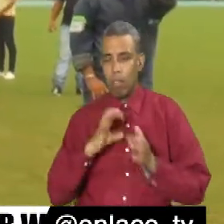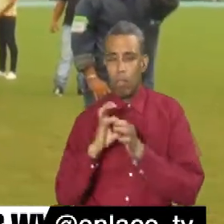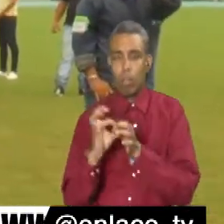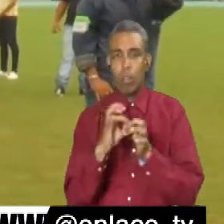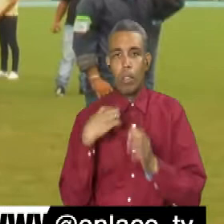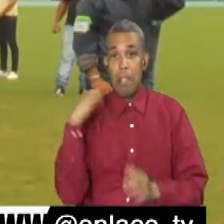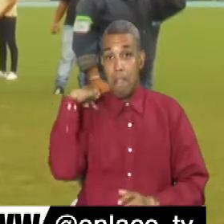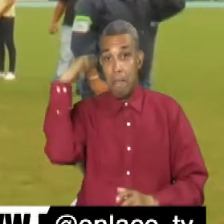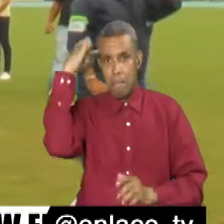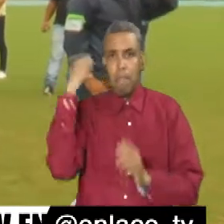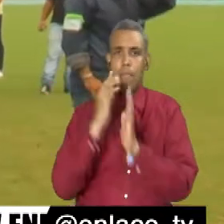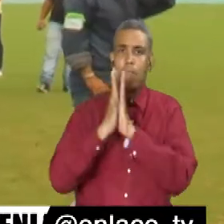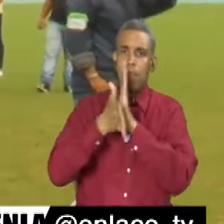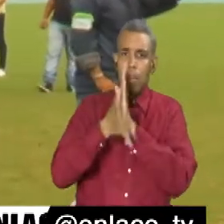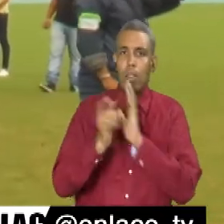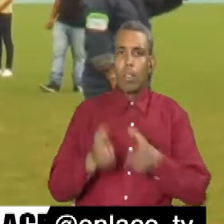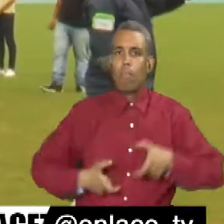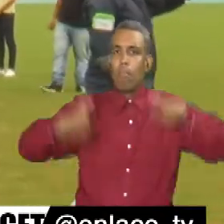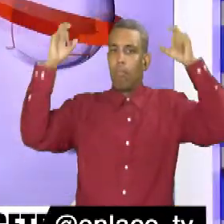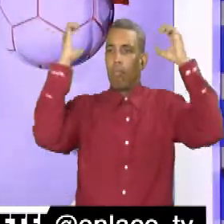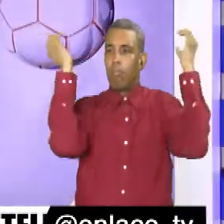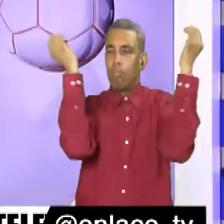Severiche desde el estadio Daniel Villa Zapata.